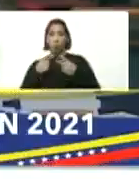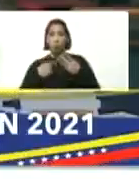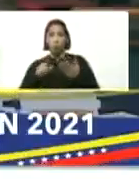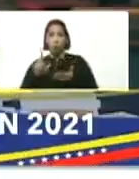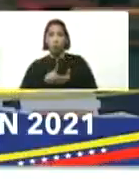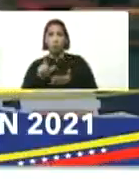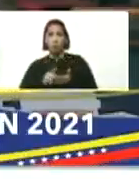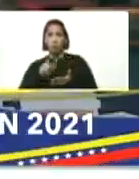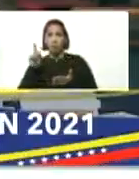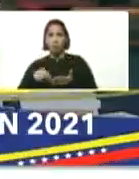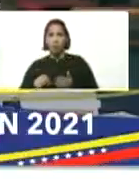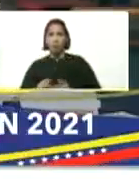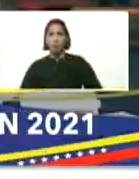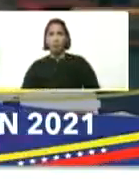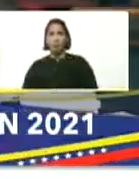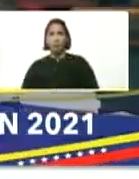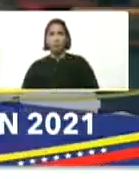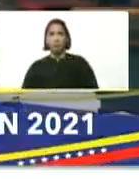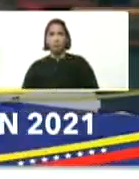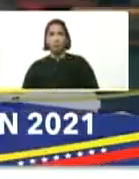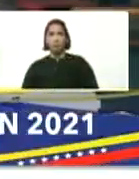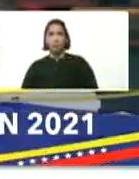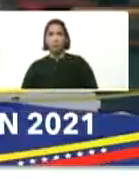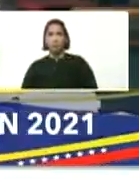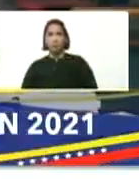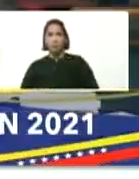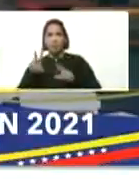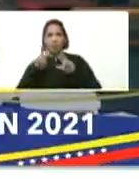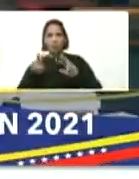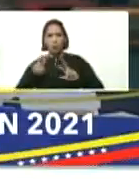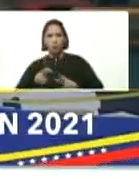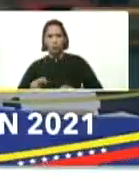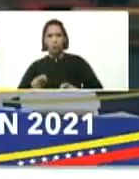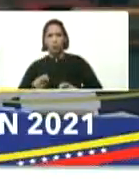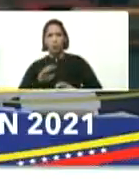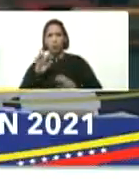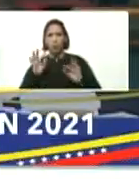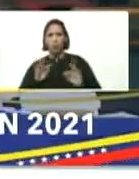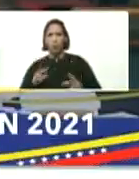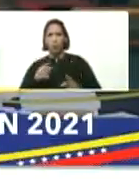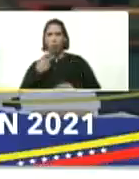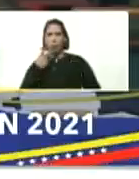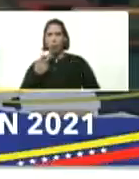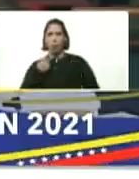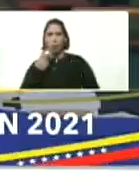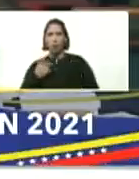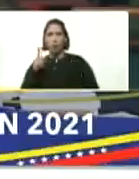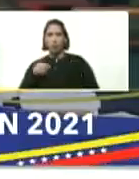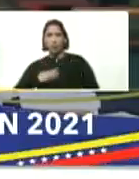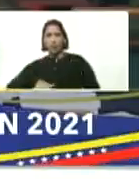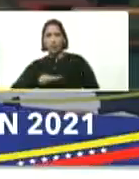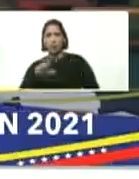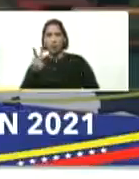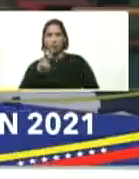también, El Corrío Apureño, Estudio, Antología y Vocabulario de Cristóbal Jiménez, el llano